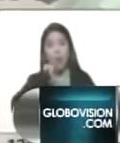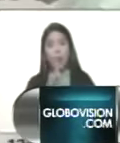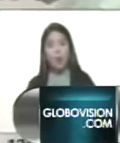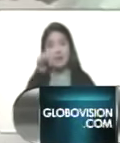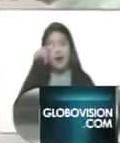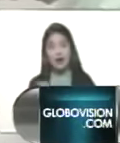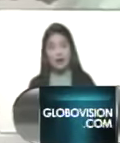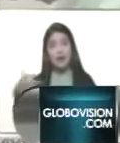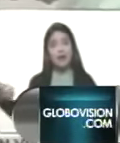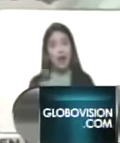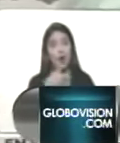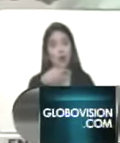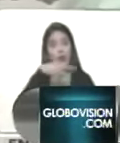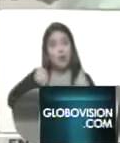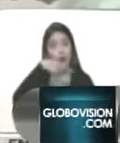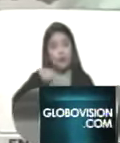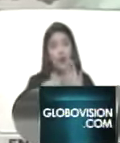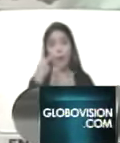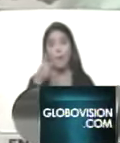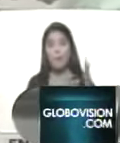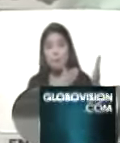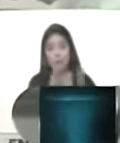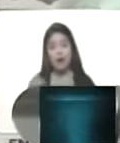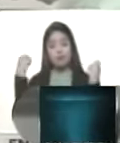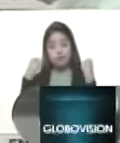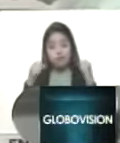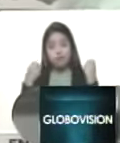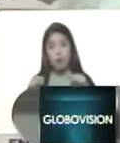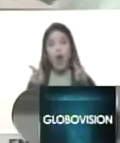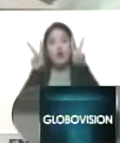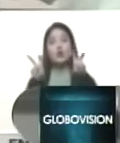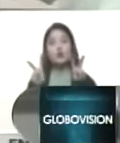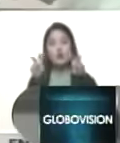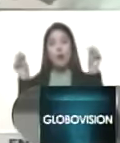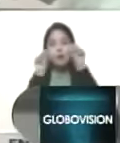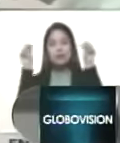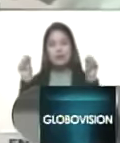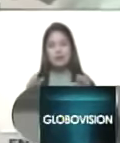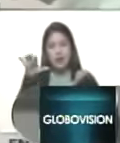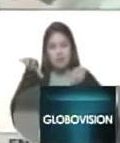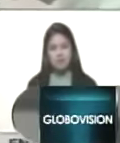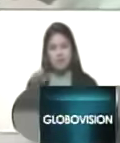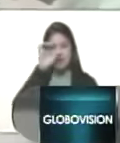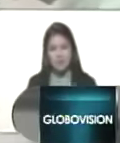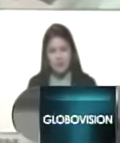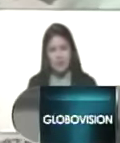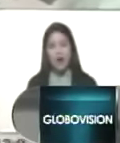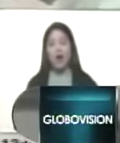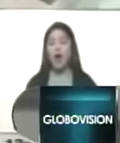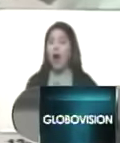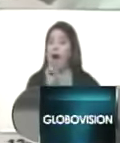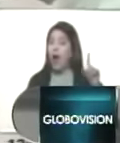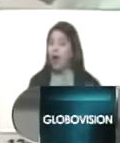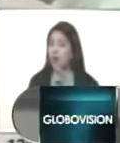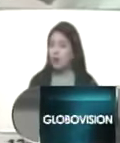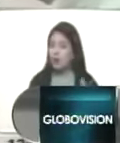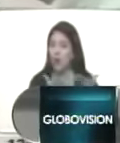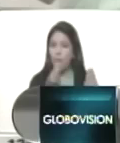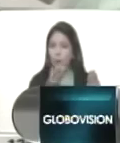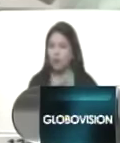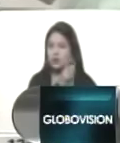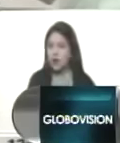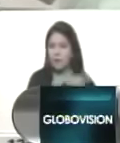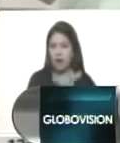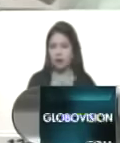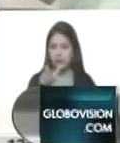del gobierno revolucionario, que es el nuevo régimen penitenciario. Muchos apostaron, y cuando hablo de esos muchos, me